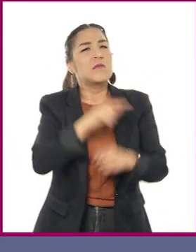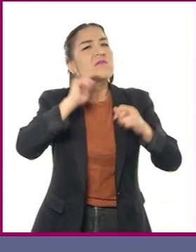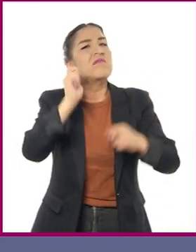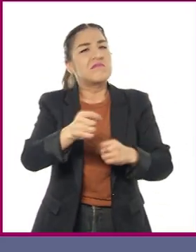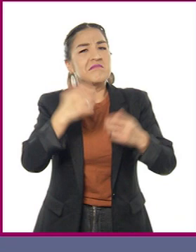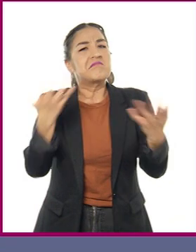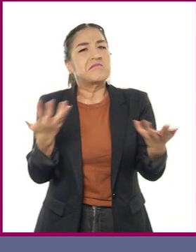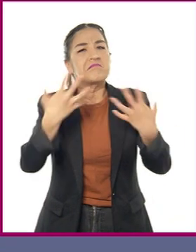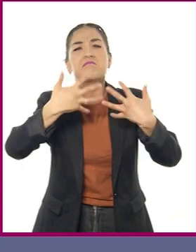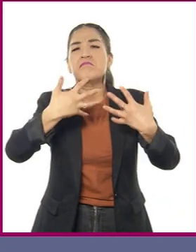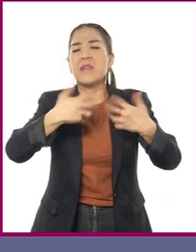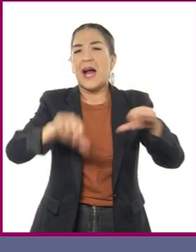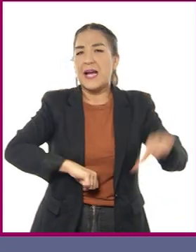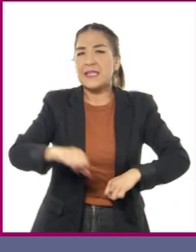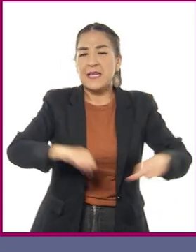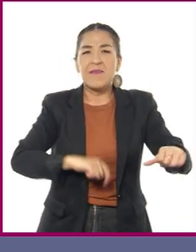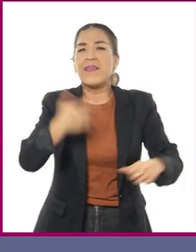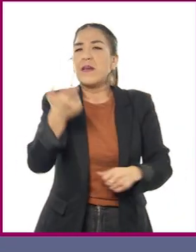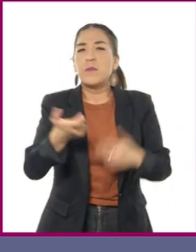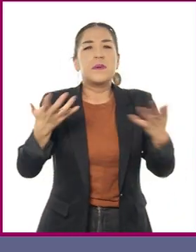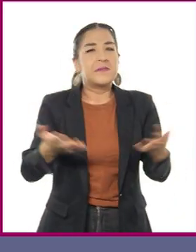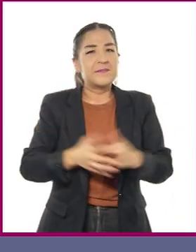económico pertenece?